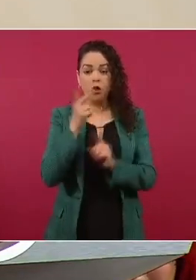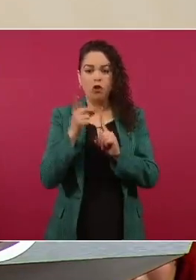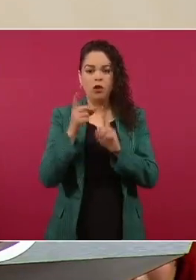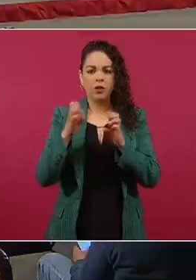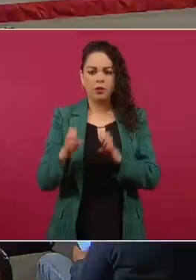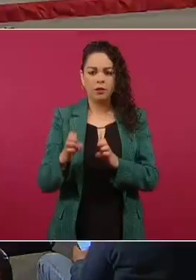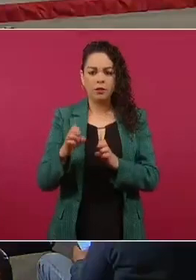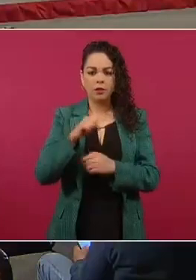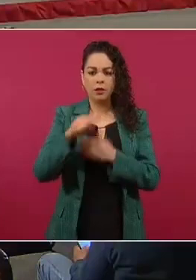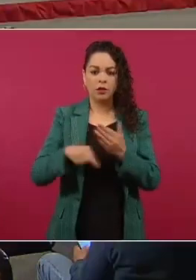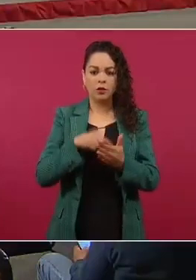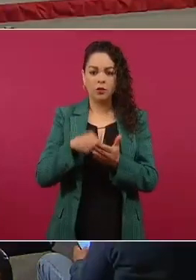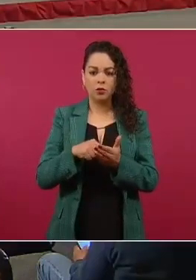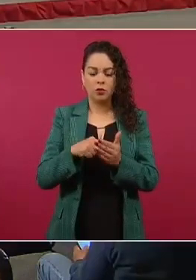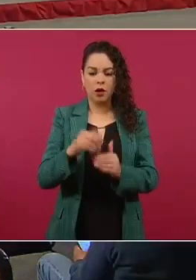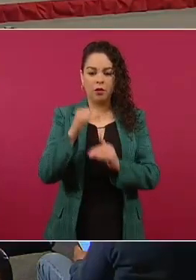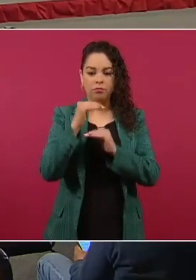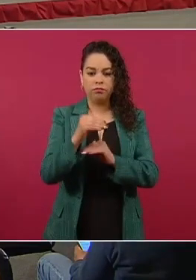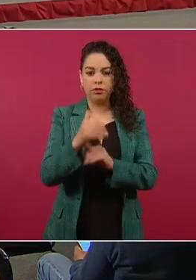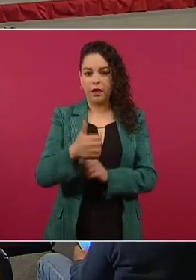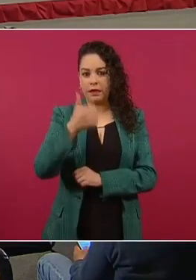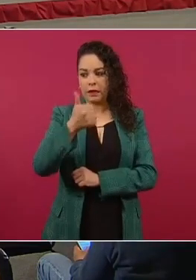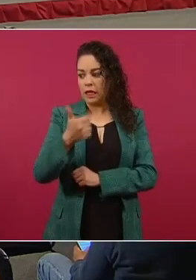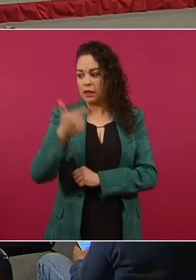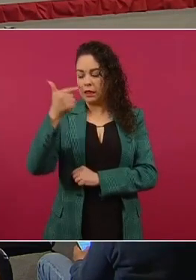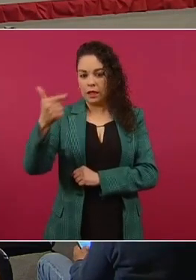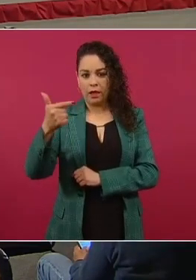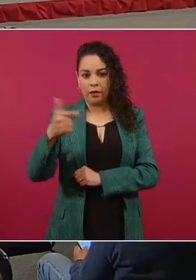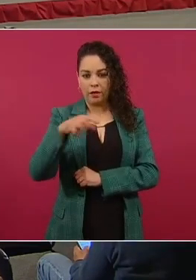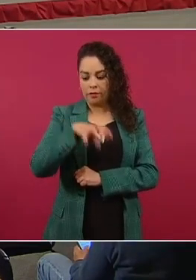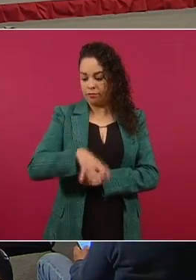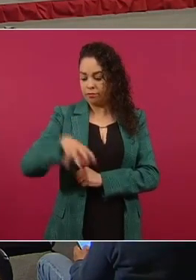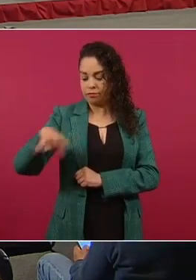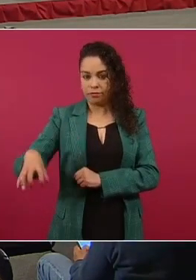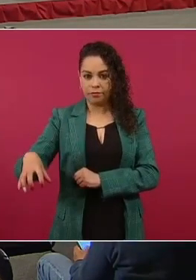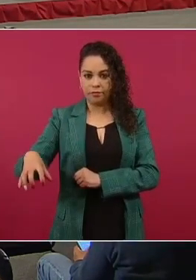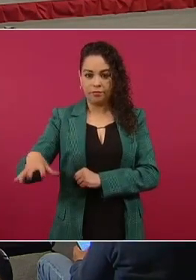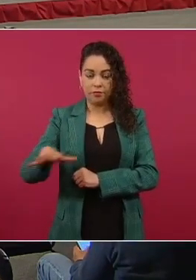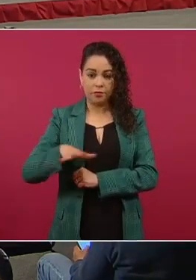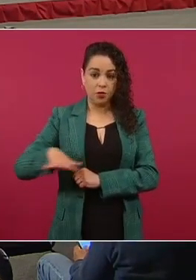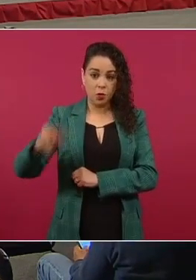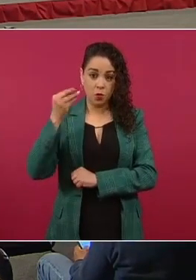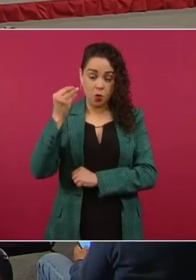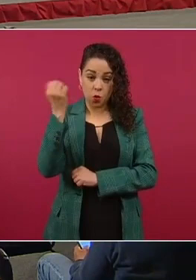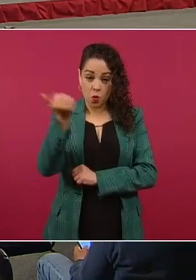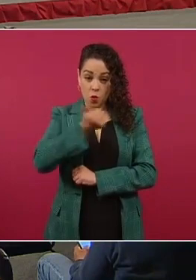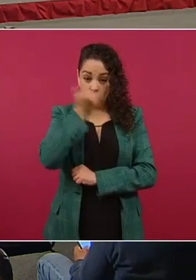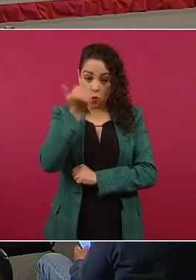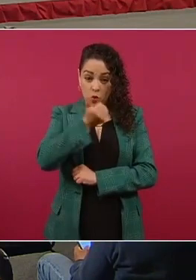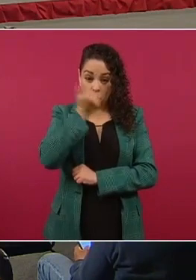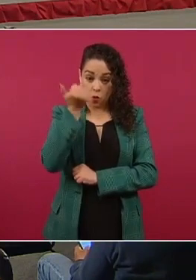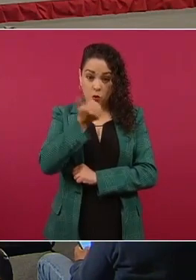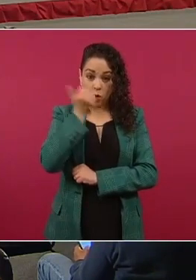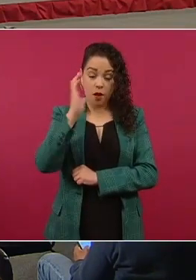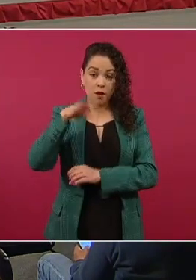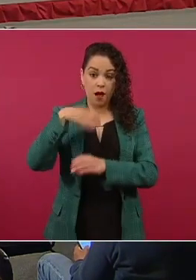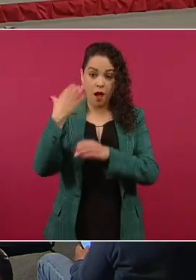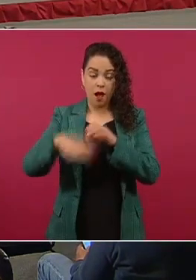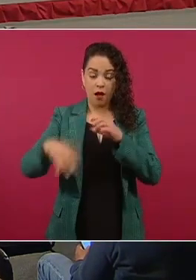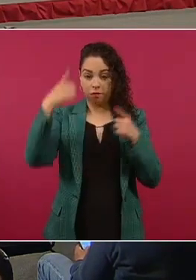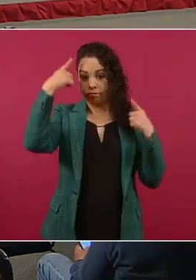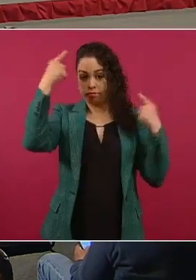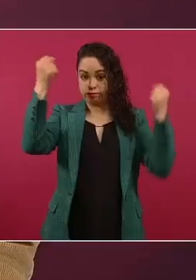tramos 6 y 7, sobre todo en el tramo 7, en donde cientos de estudiantes egresados de